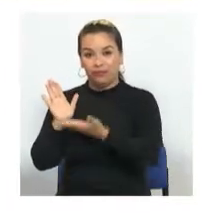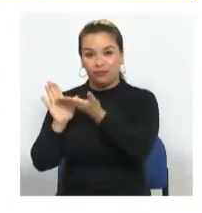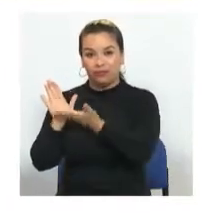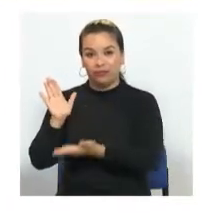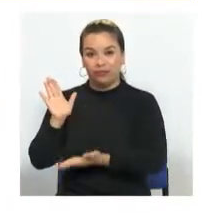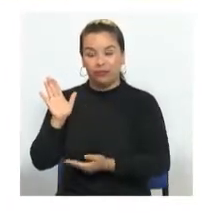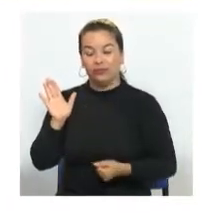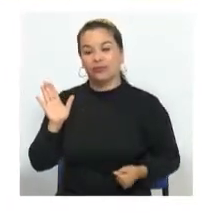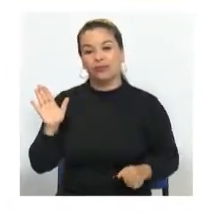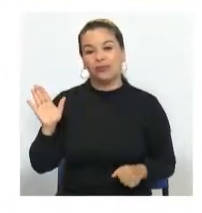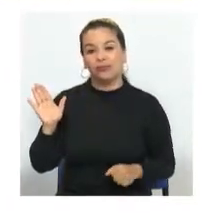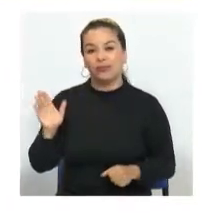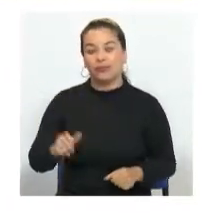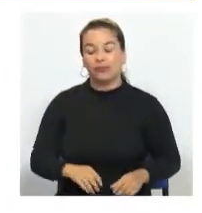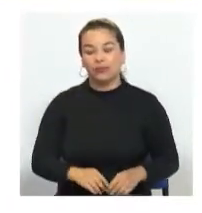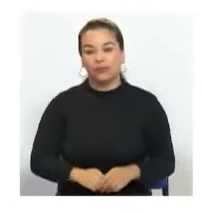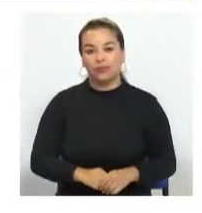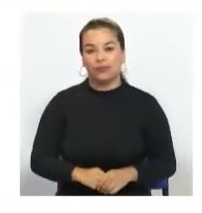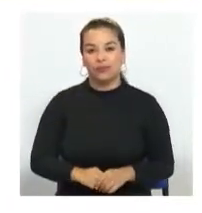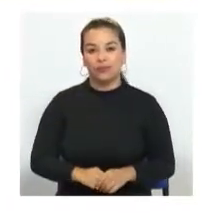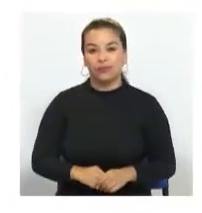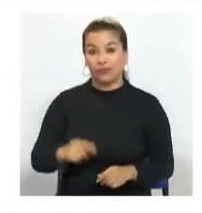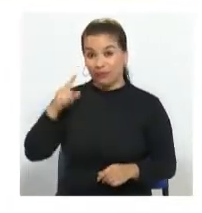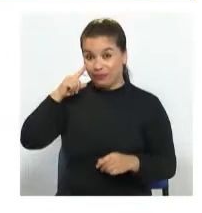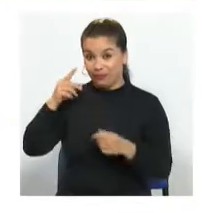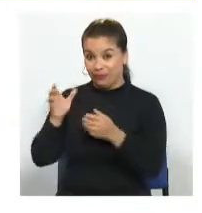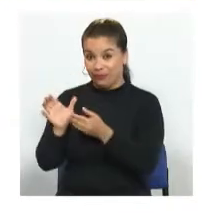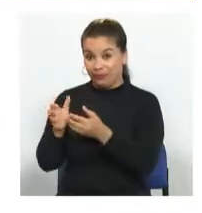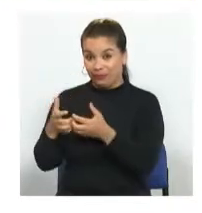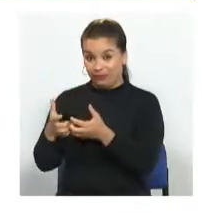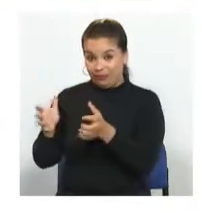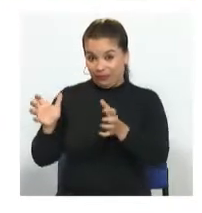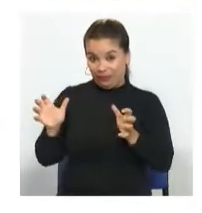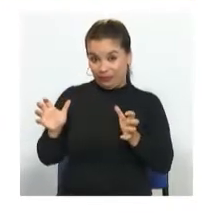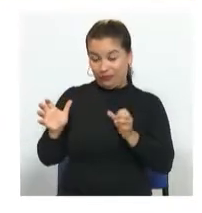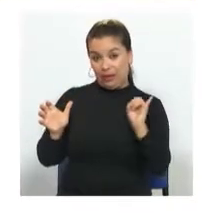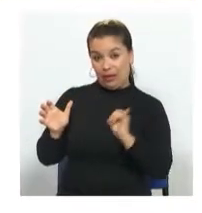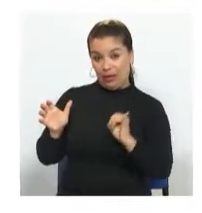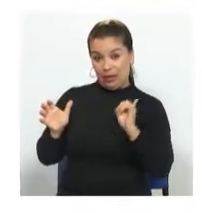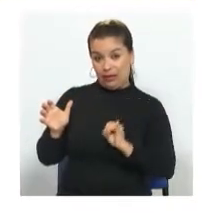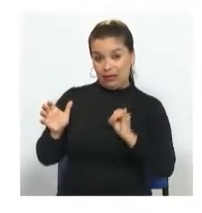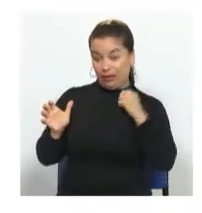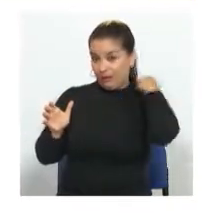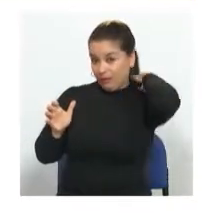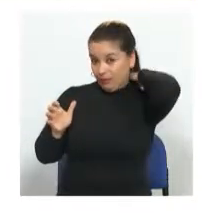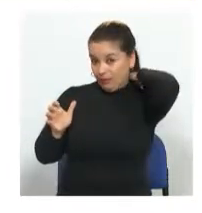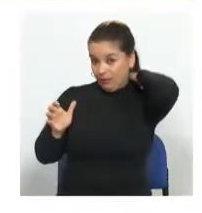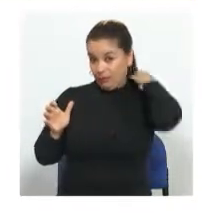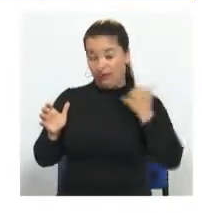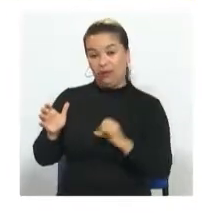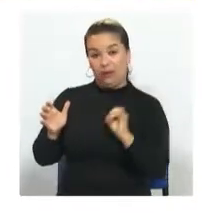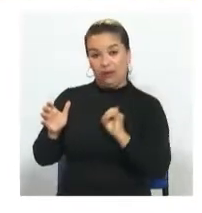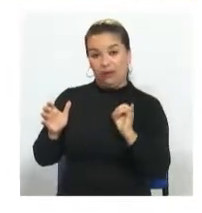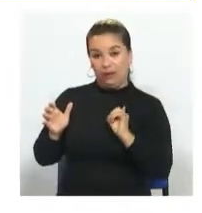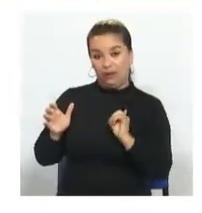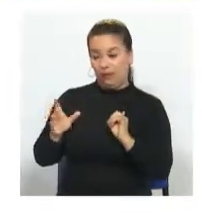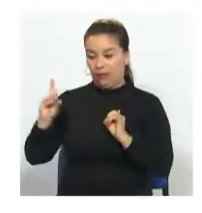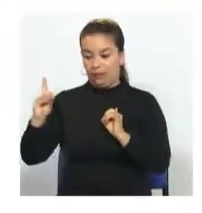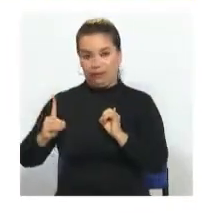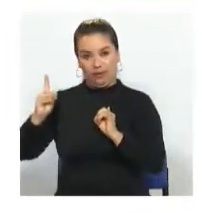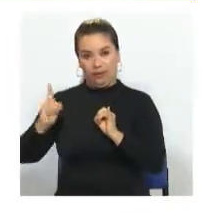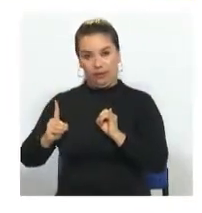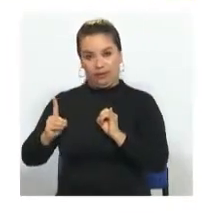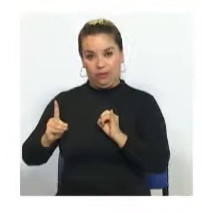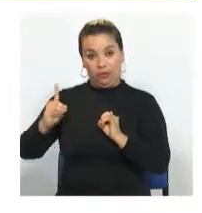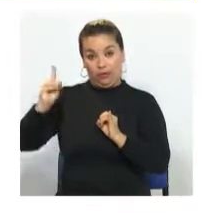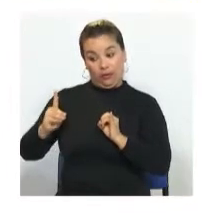vamos a mostrarles acá, este sería el lado izquierdo del corazón y el lado derecho. El lado derecho del